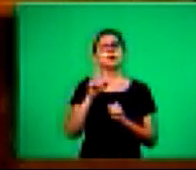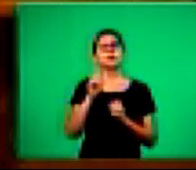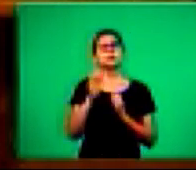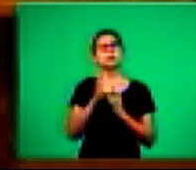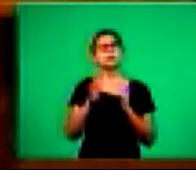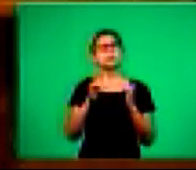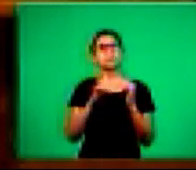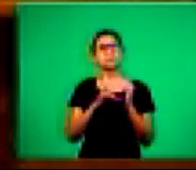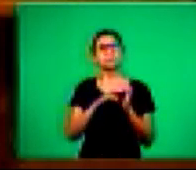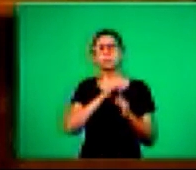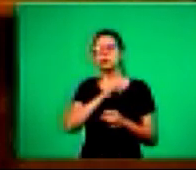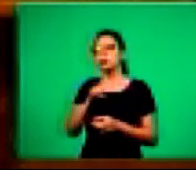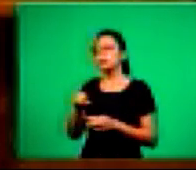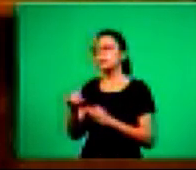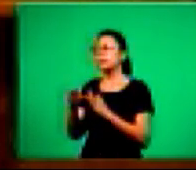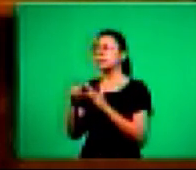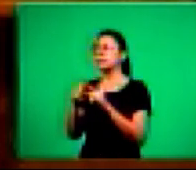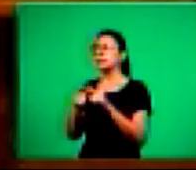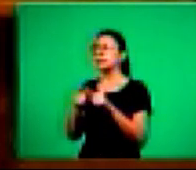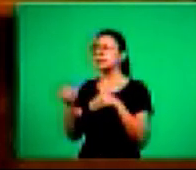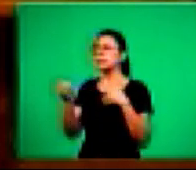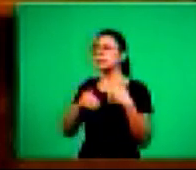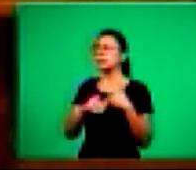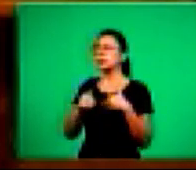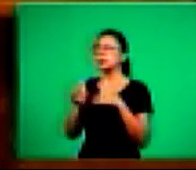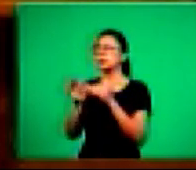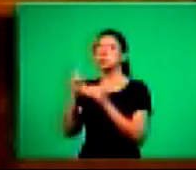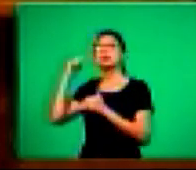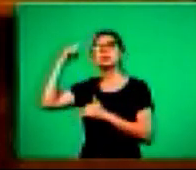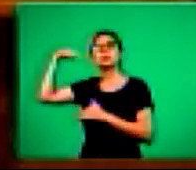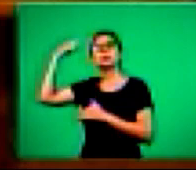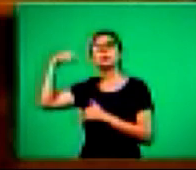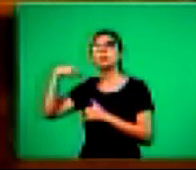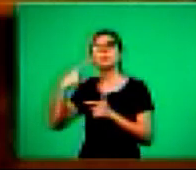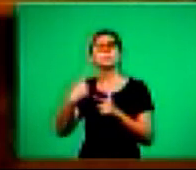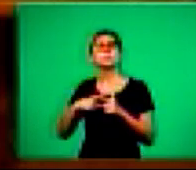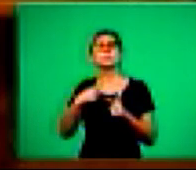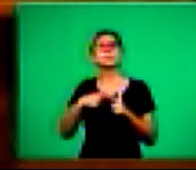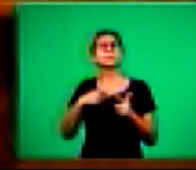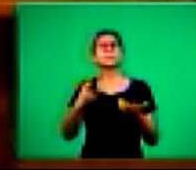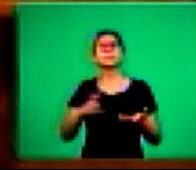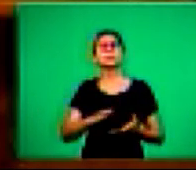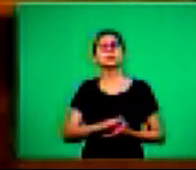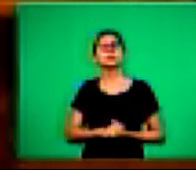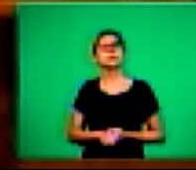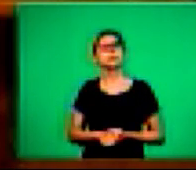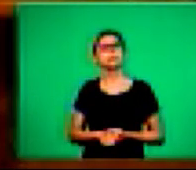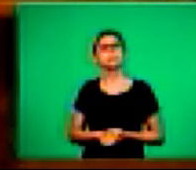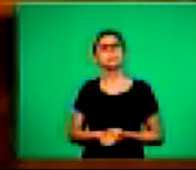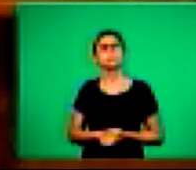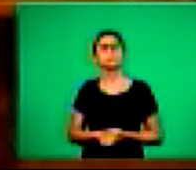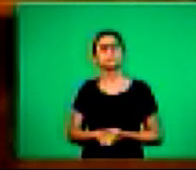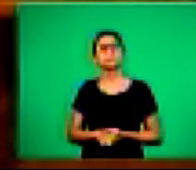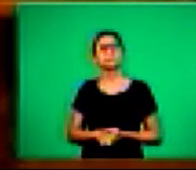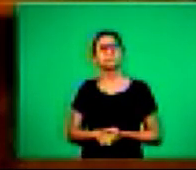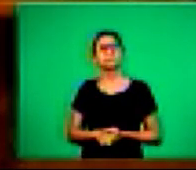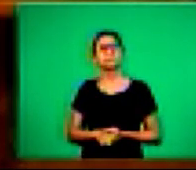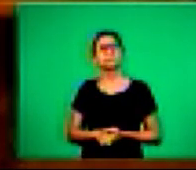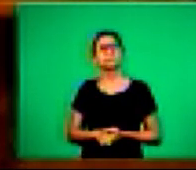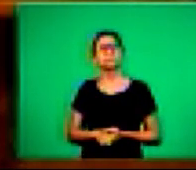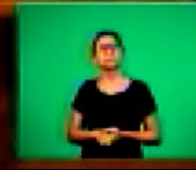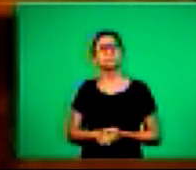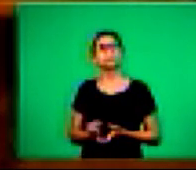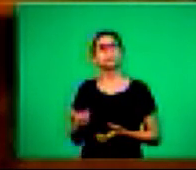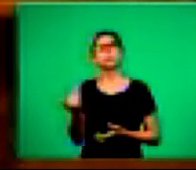de insensata son los motivos que están aquí puedo podemos colgar otra vez por favor los motivos por los cuales jesús dice así